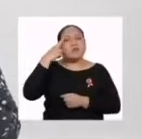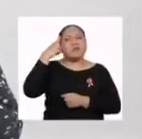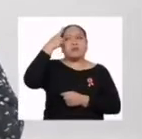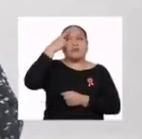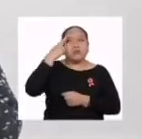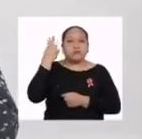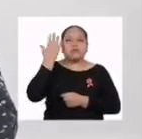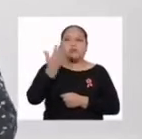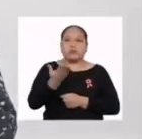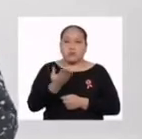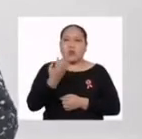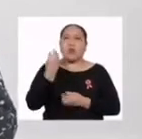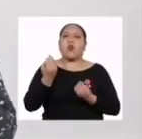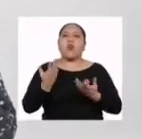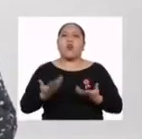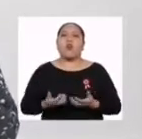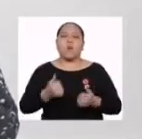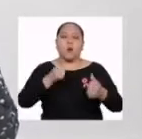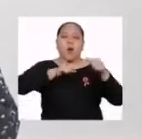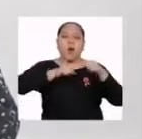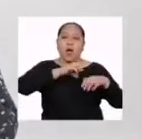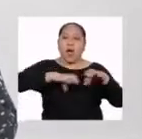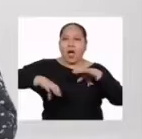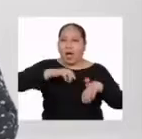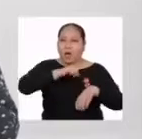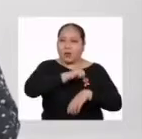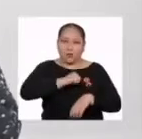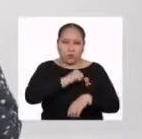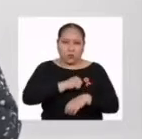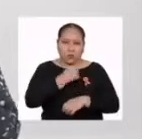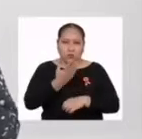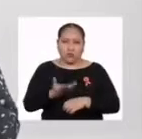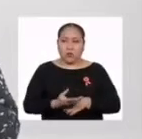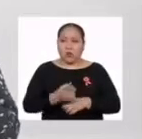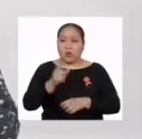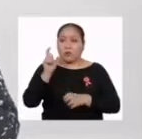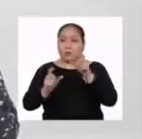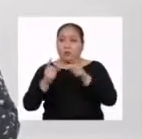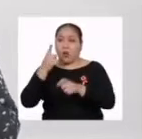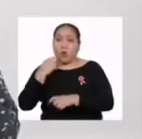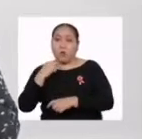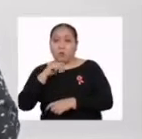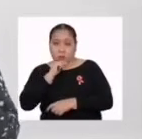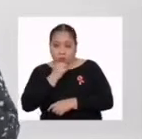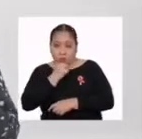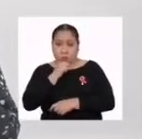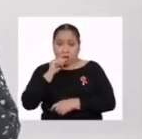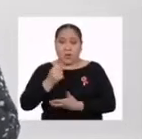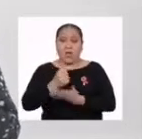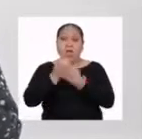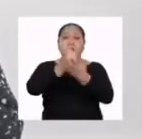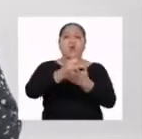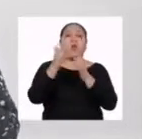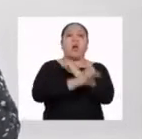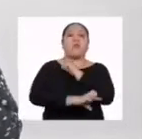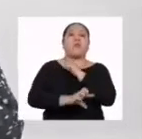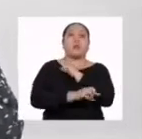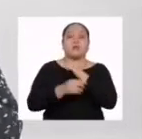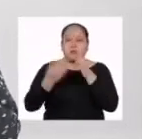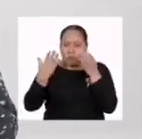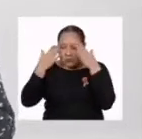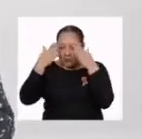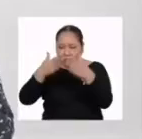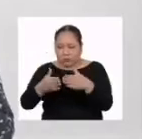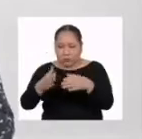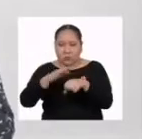reflexionar sobre cómo estamos actuando las y los ciudadanos en beneficio de nuestro país y en lo referido a